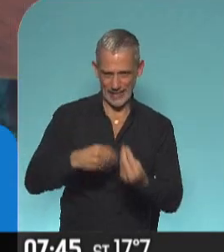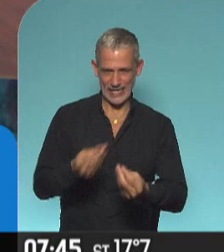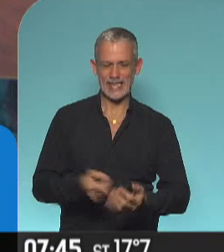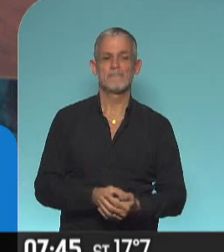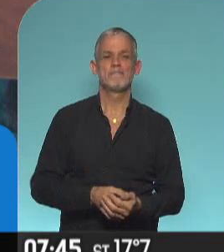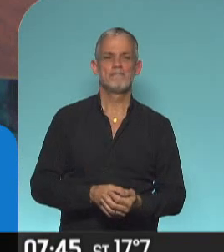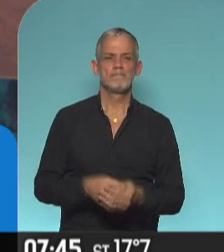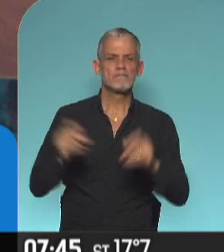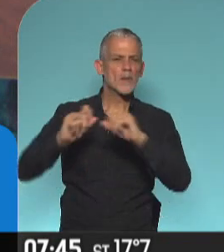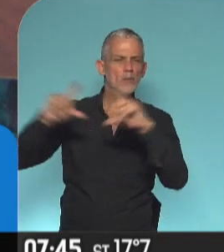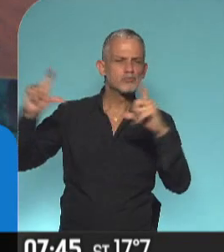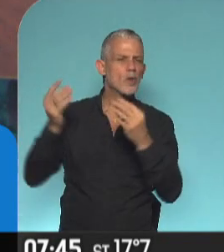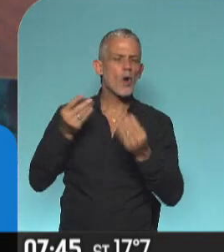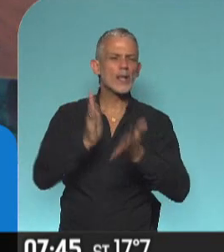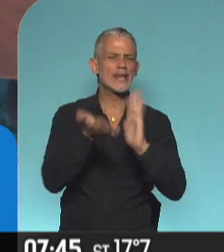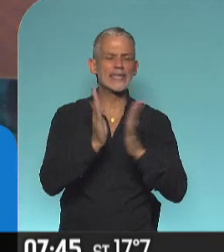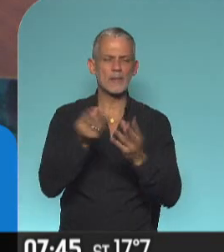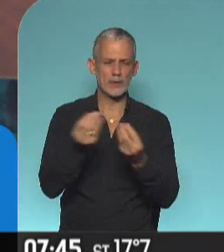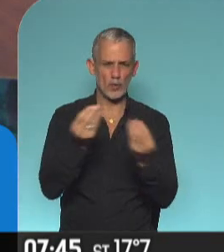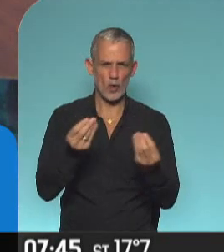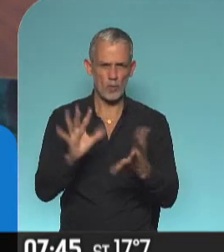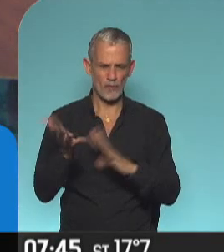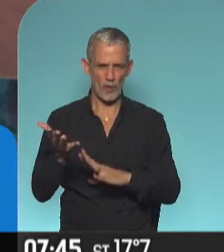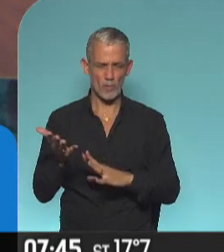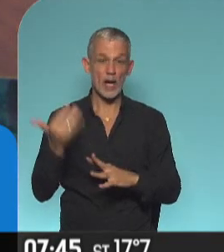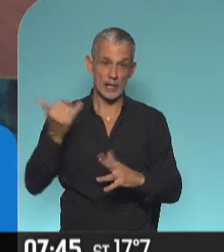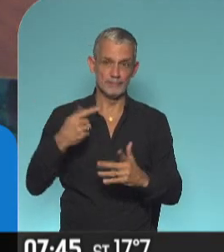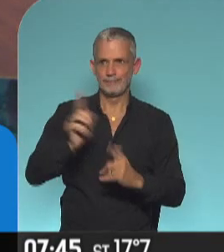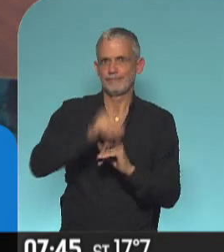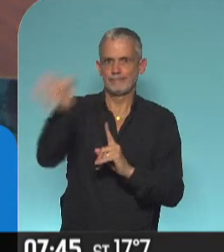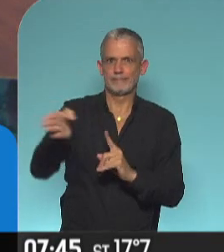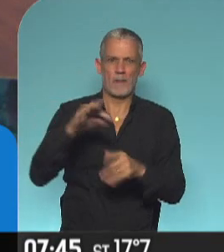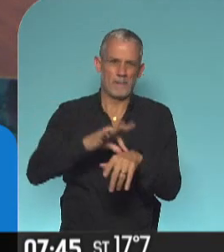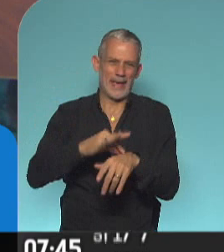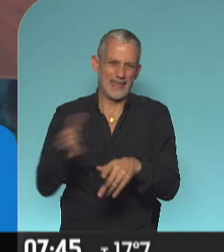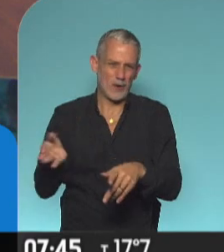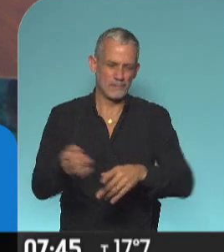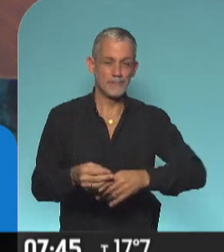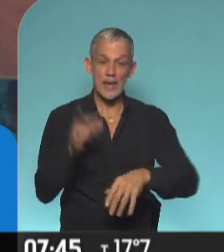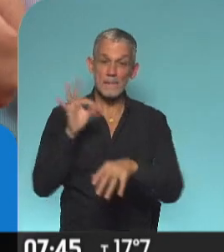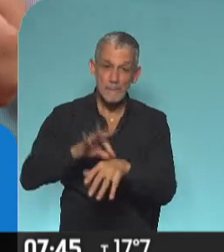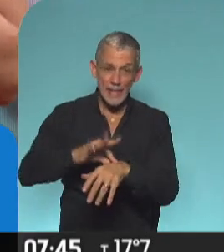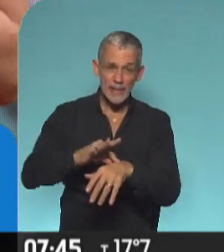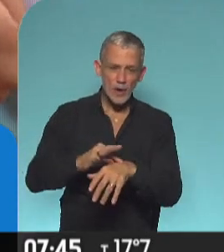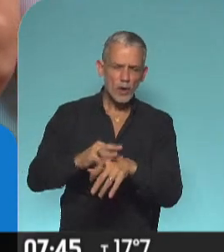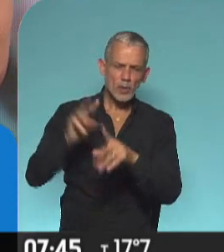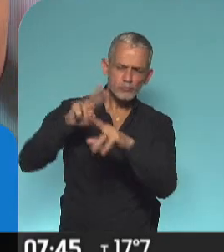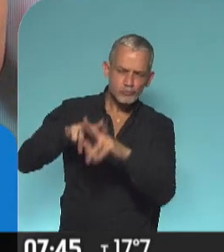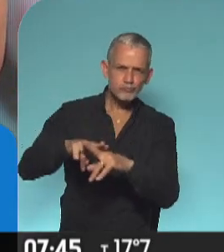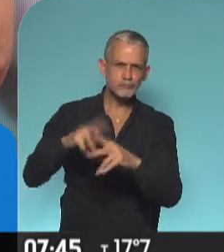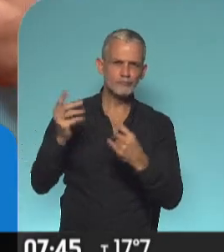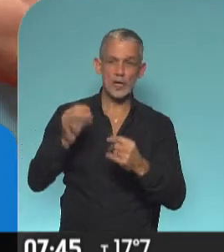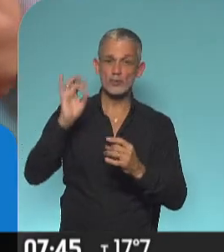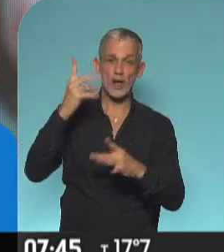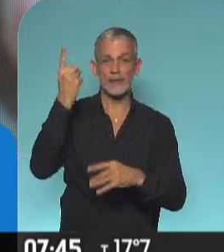entonces cómo se trata la hipertensión arterial. Por supuesto, consulta al médico. Los médicos van a hacer el diagnóstico no con una